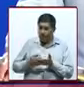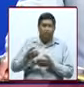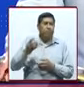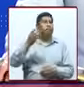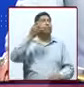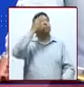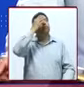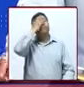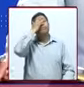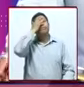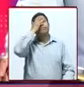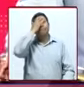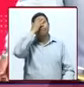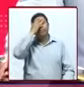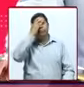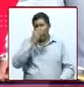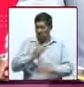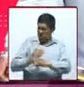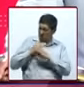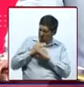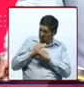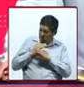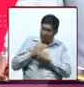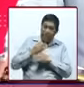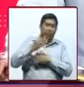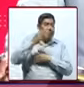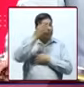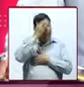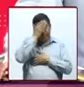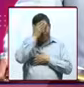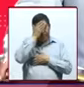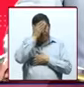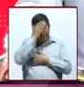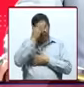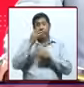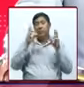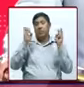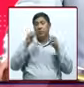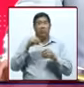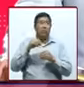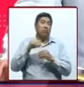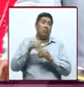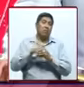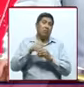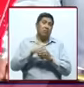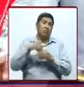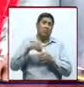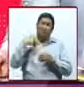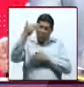este encuentro al condicionar justamente su firma con asuntos electorales.